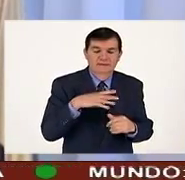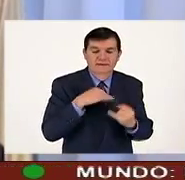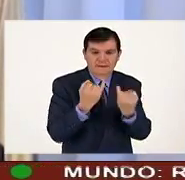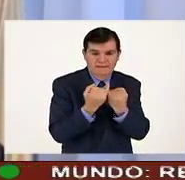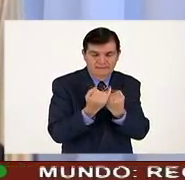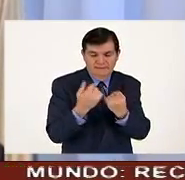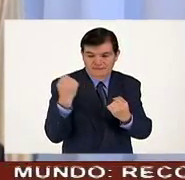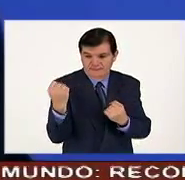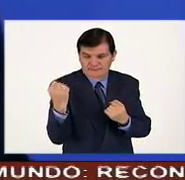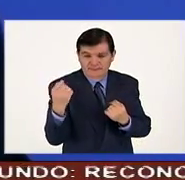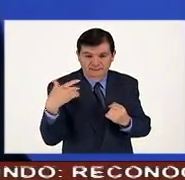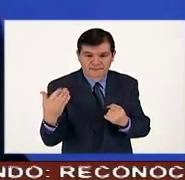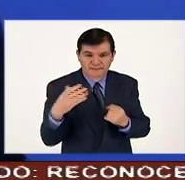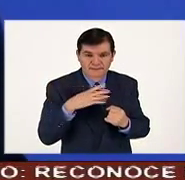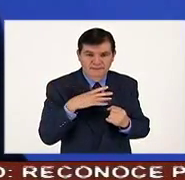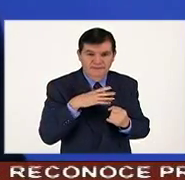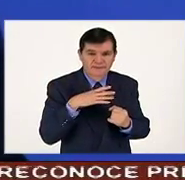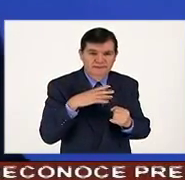extrema derecha, por supuesto, está